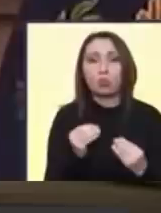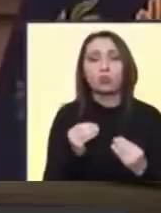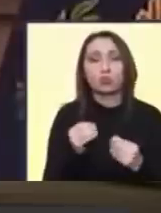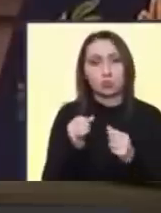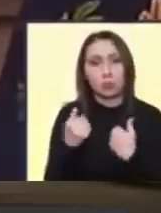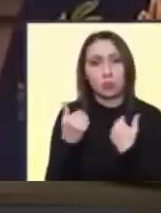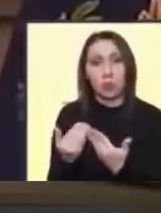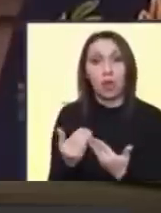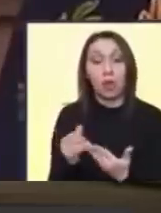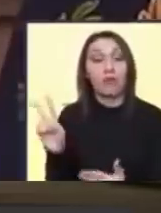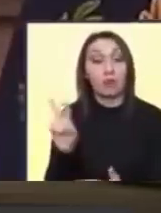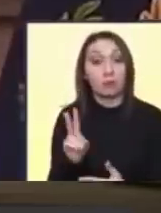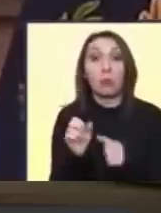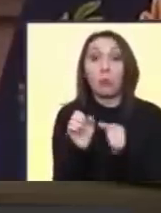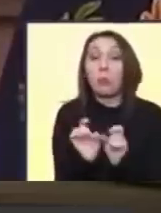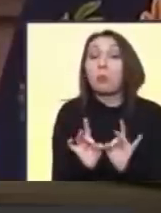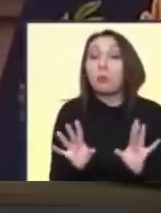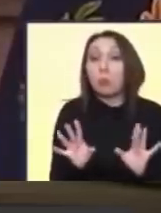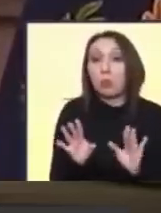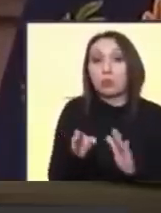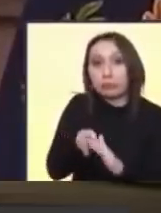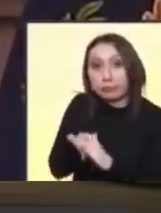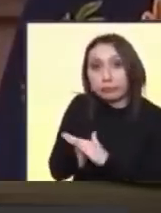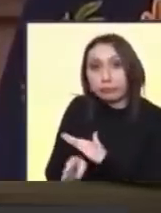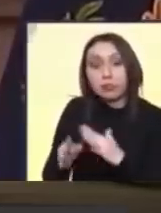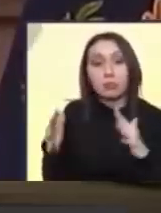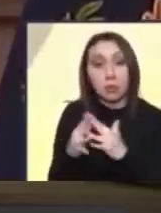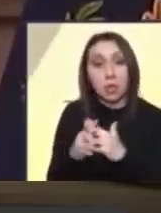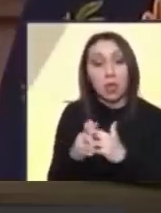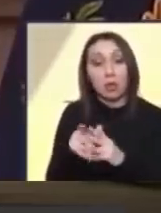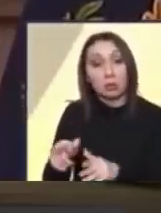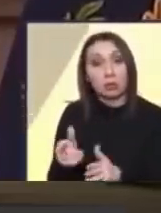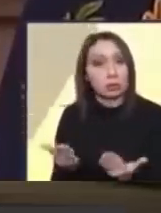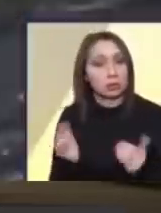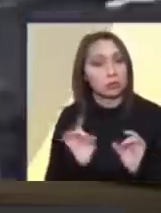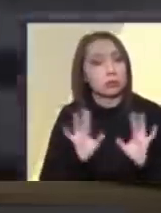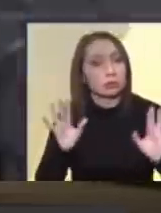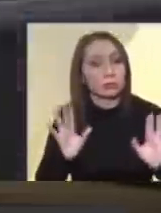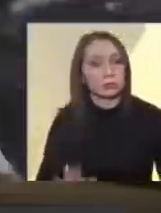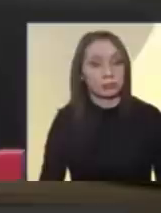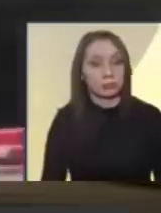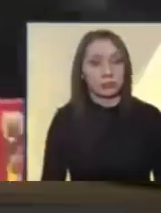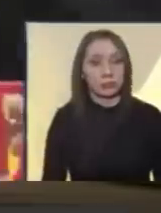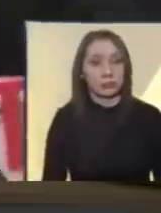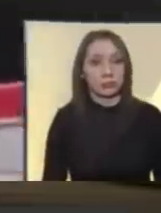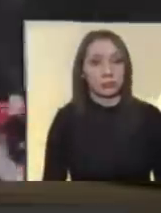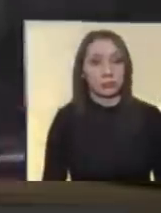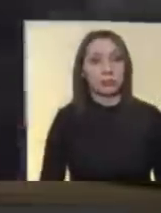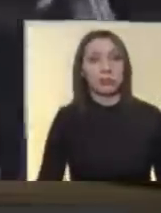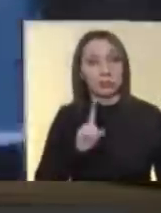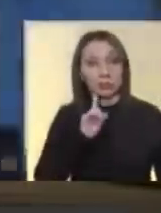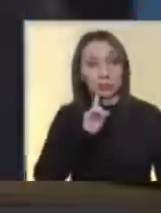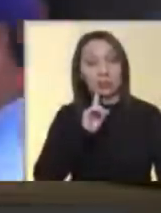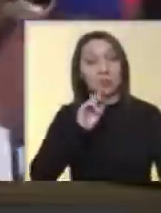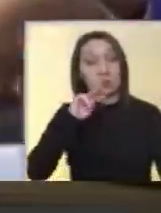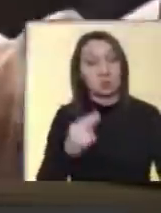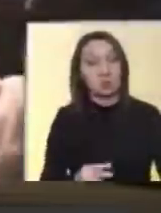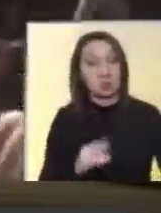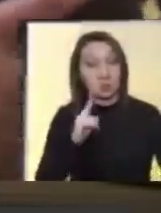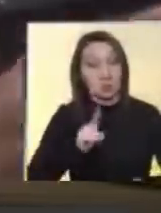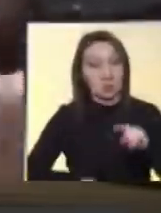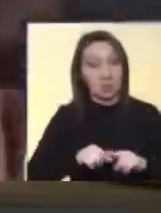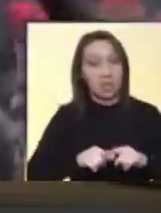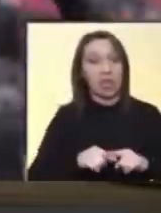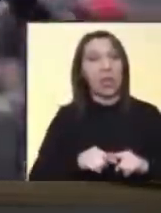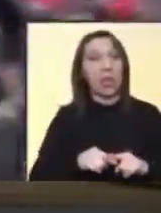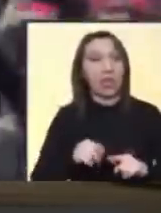Está demostrando lo que es. Supieron detectar la pandemia, alertar al mundo y ahora tenemos su experiencia. Aseguró Maduro sobre uno de sus